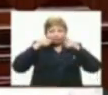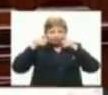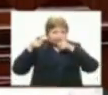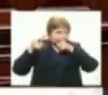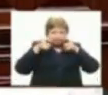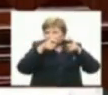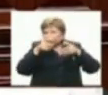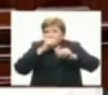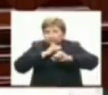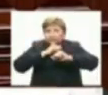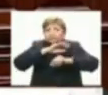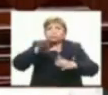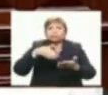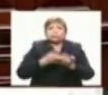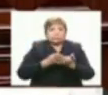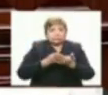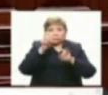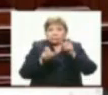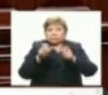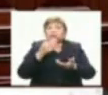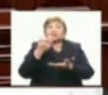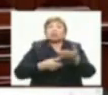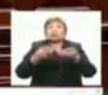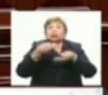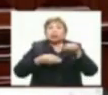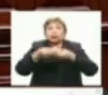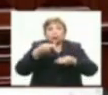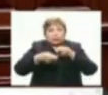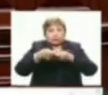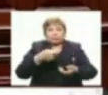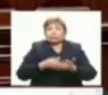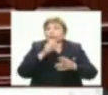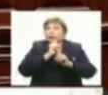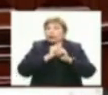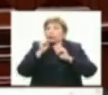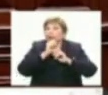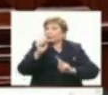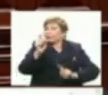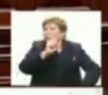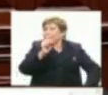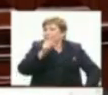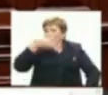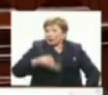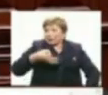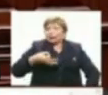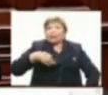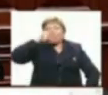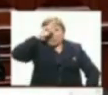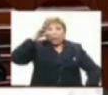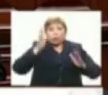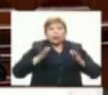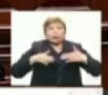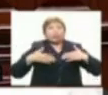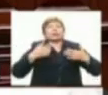supervisora y defensora del ambiente, del consumidor y de la sociedad. No creo que ningún verdadero peruano